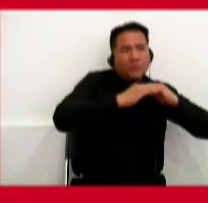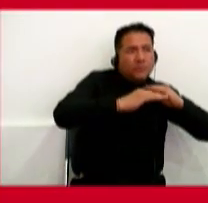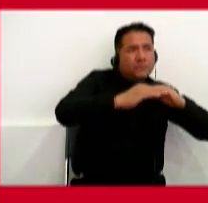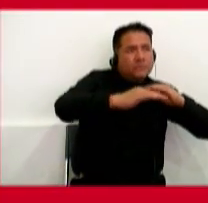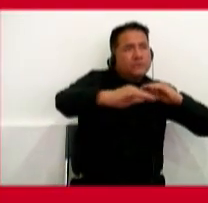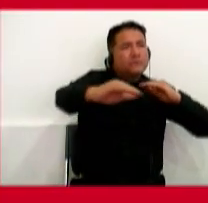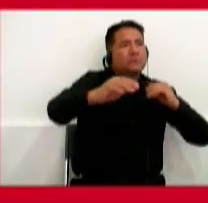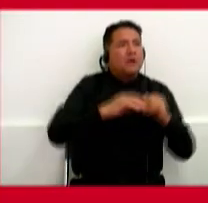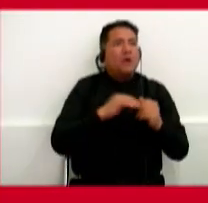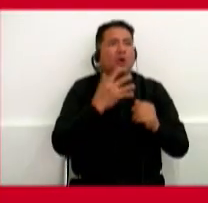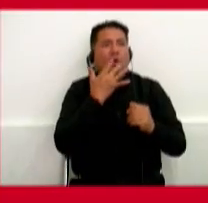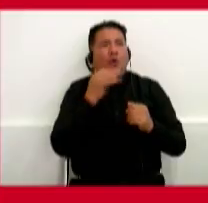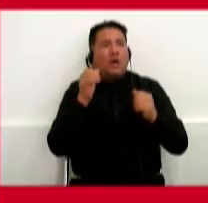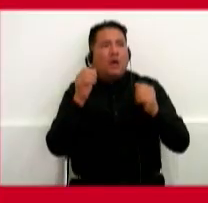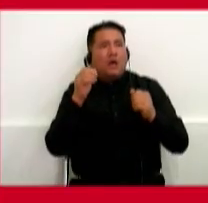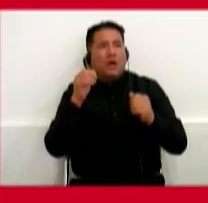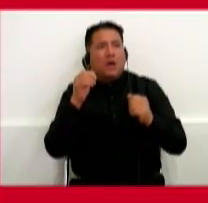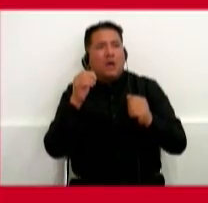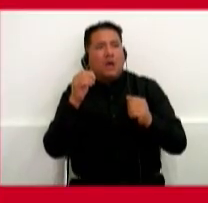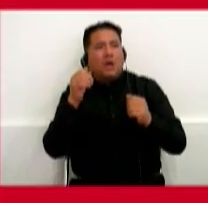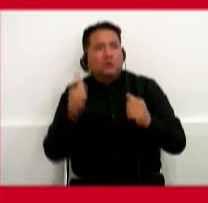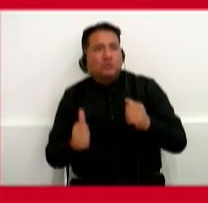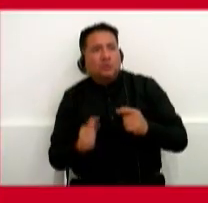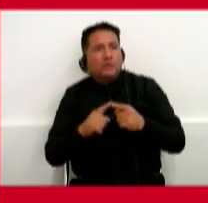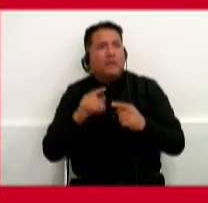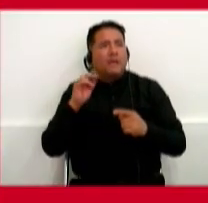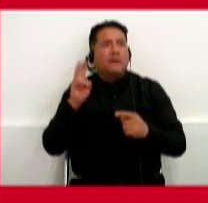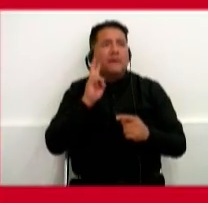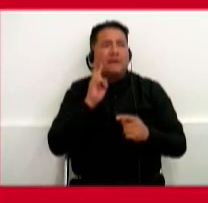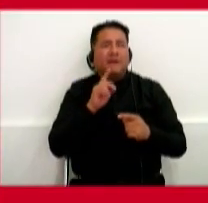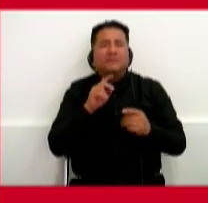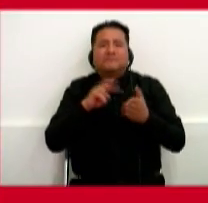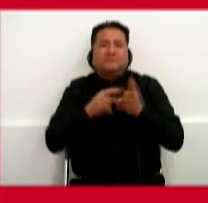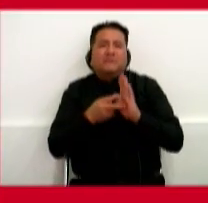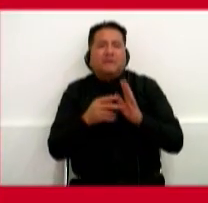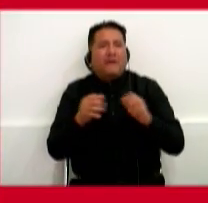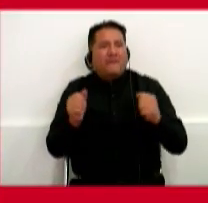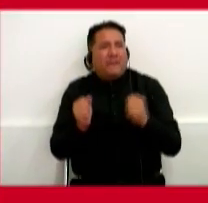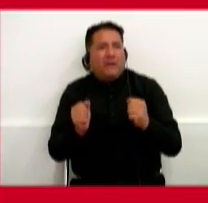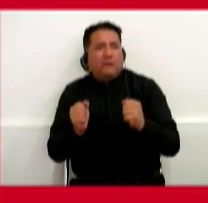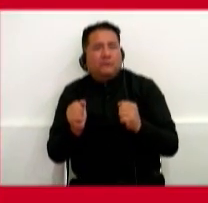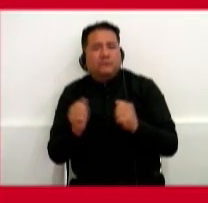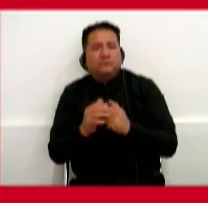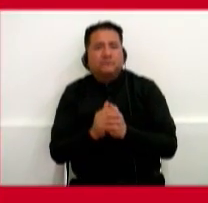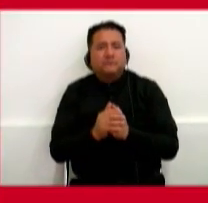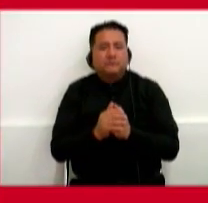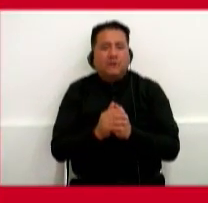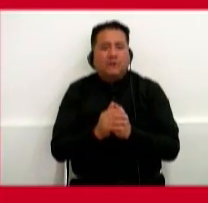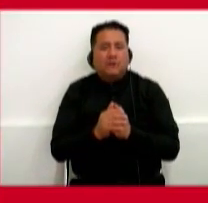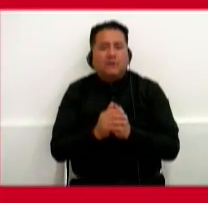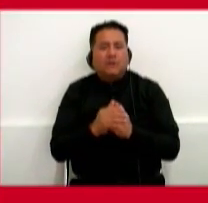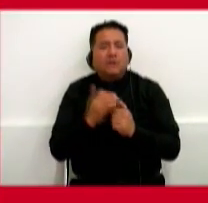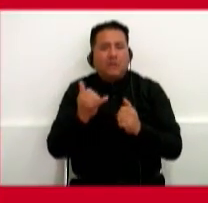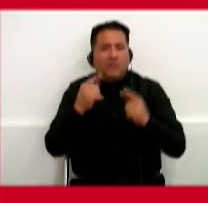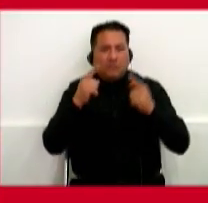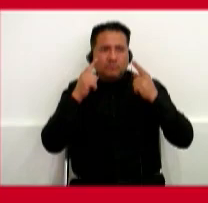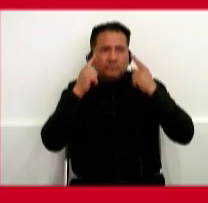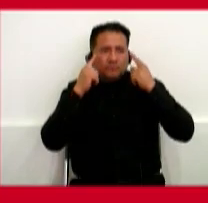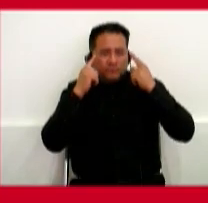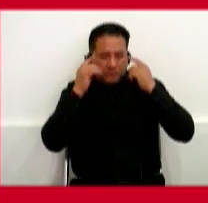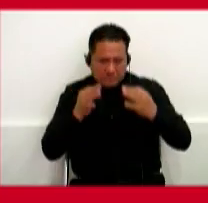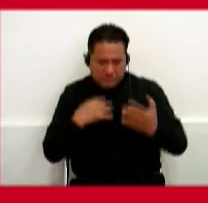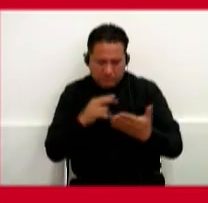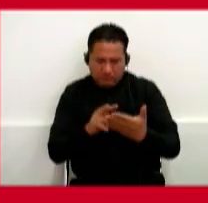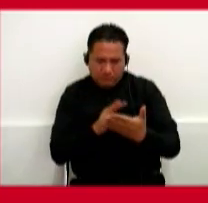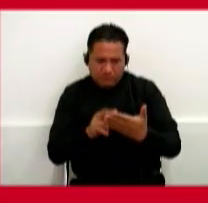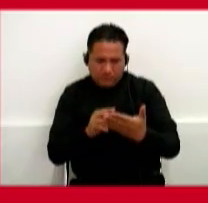base a eso, con todas estas capas podemos hacer el análisis de finalmente tomar la decisión, mi flota, dónde la tengo y